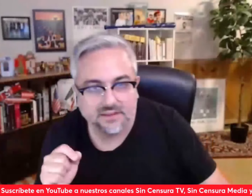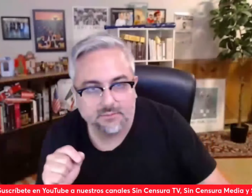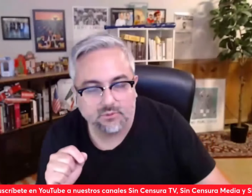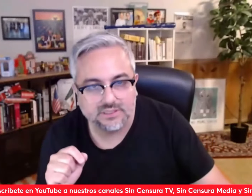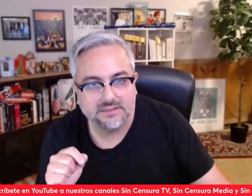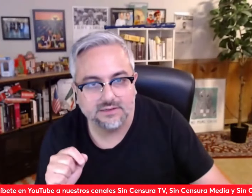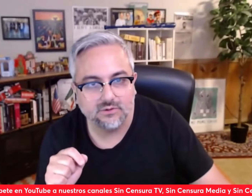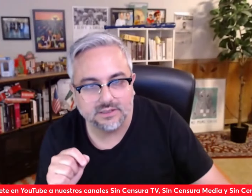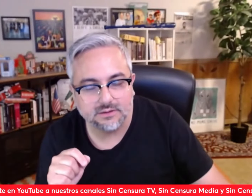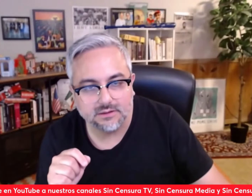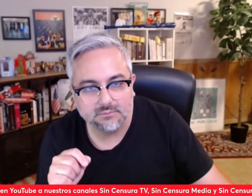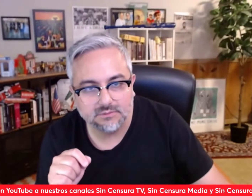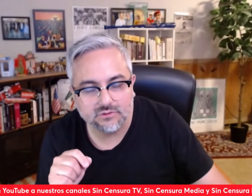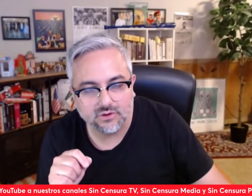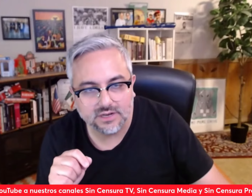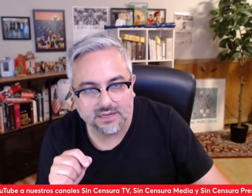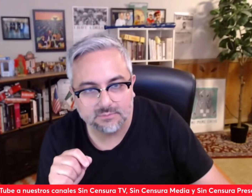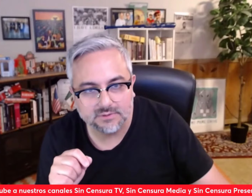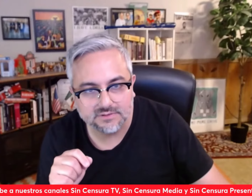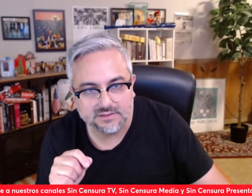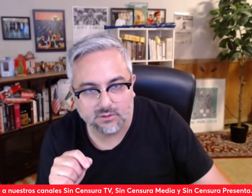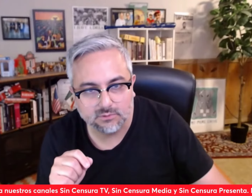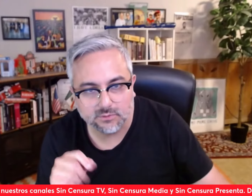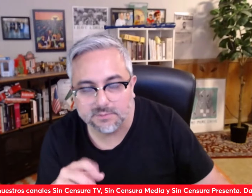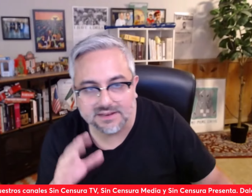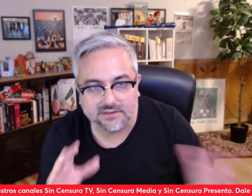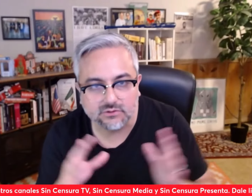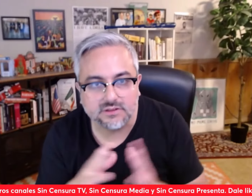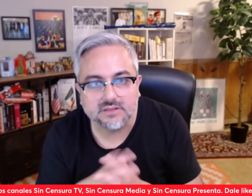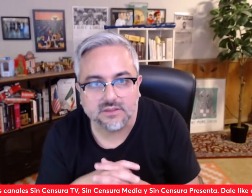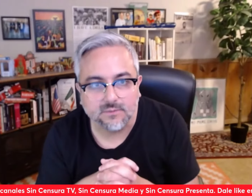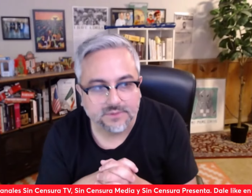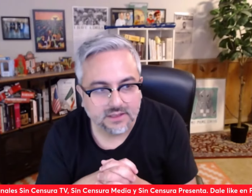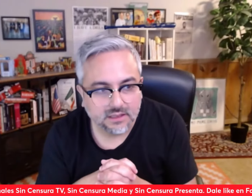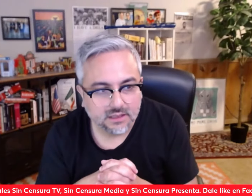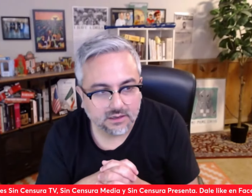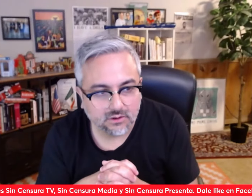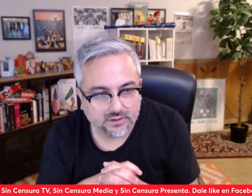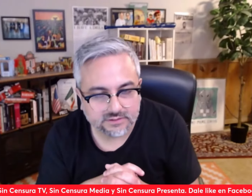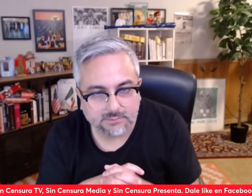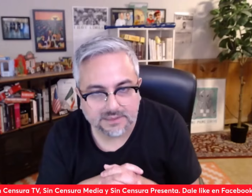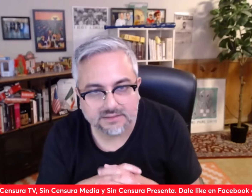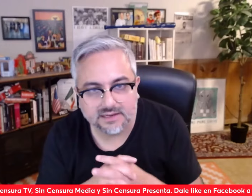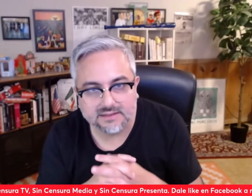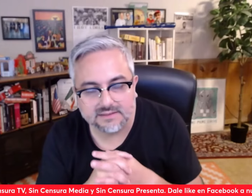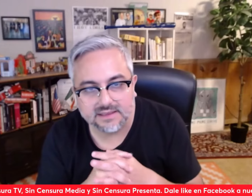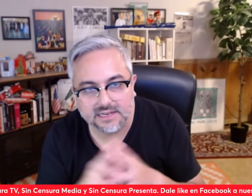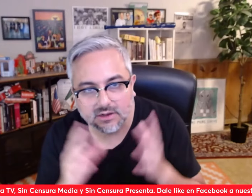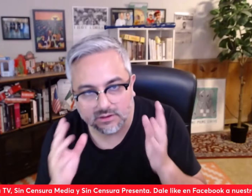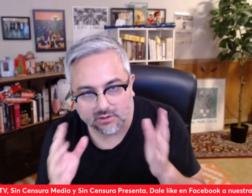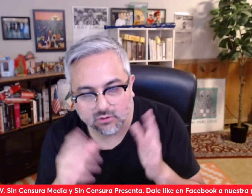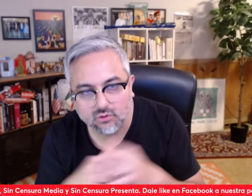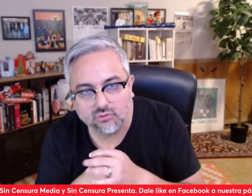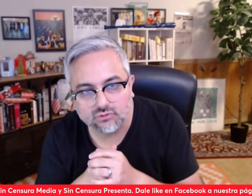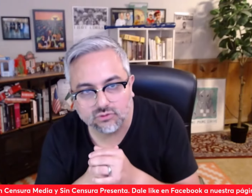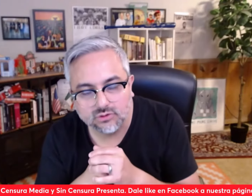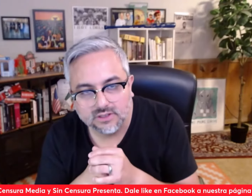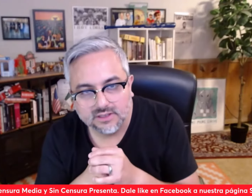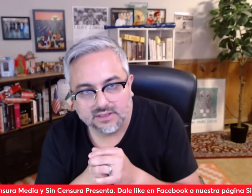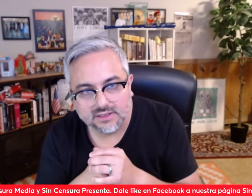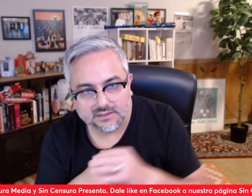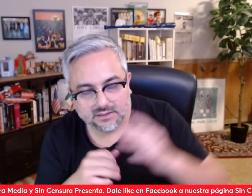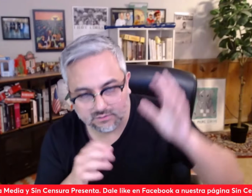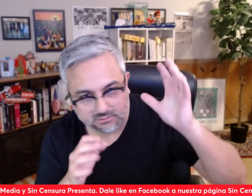usted que importante lo que menciona el presidente López Ob en estricto sentido lo que se plantea en esta gira en conjunto